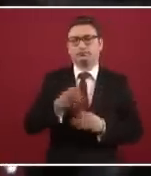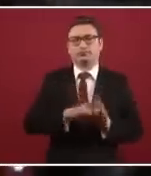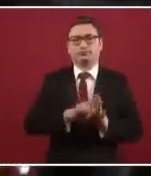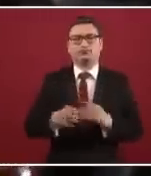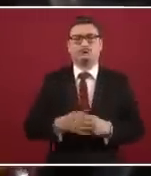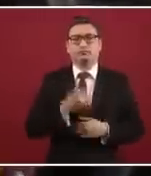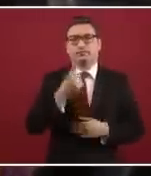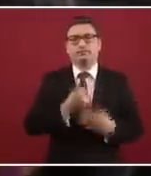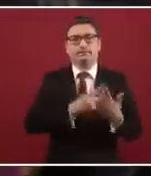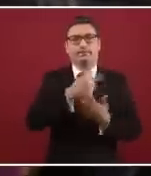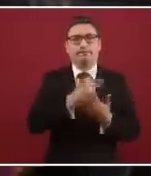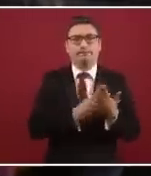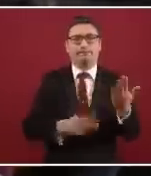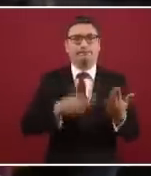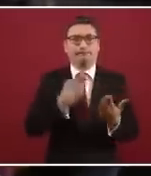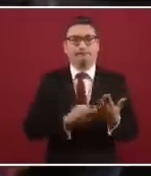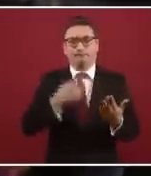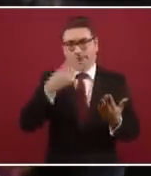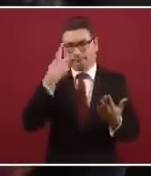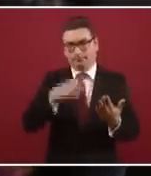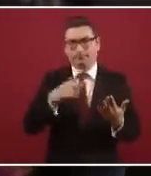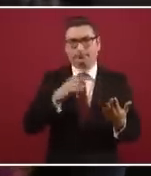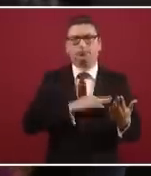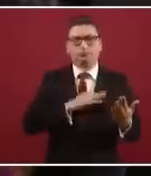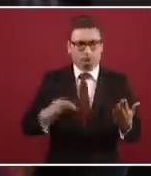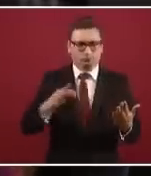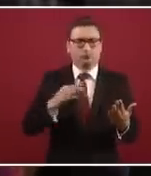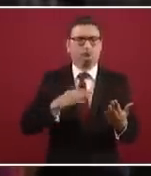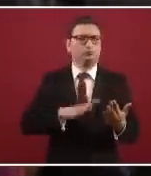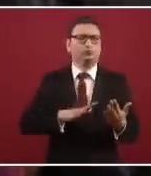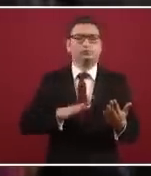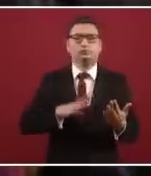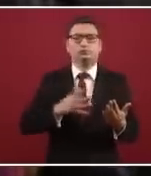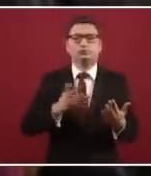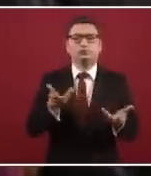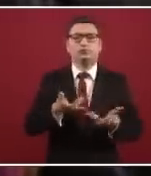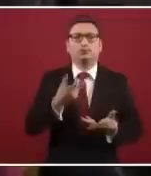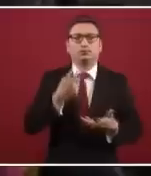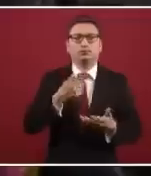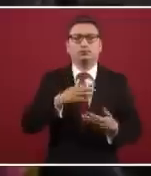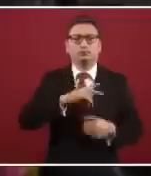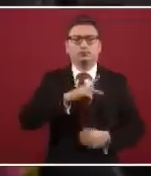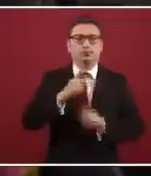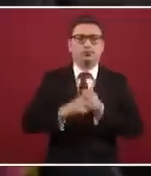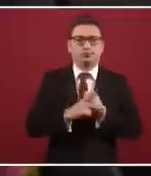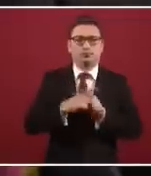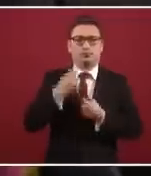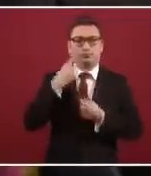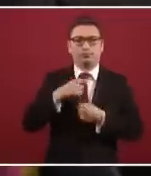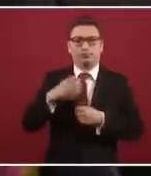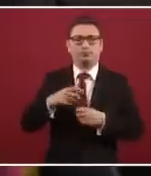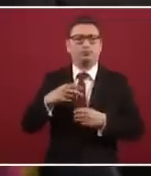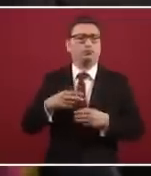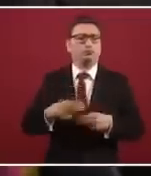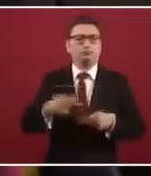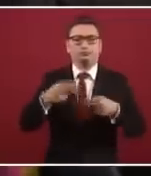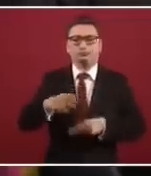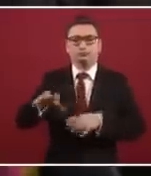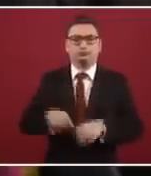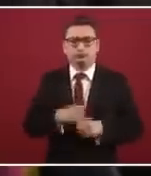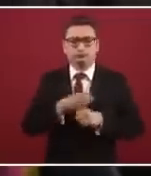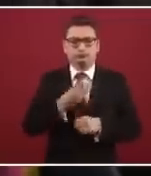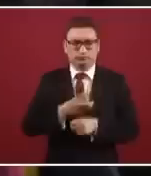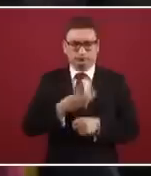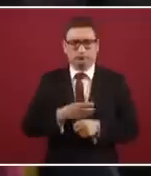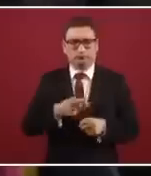hay un programa en el que México puede fungir como país tercero en custodia de mercancía, hay una figura